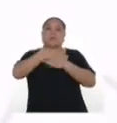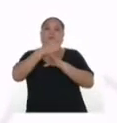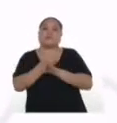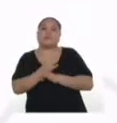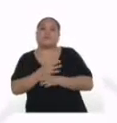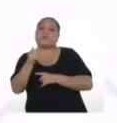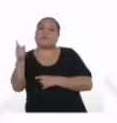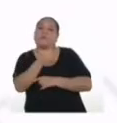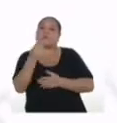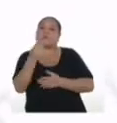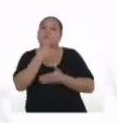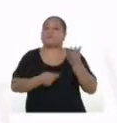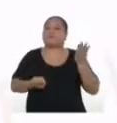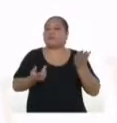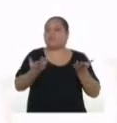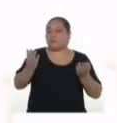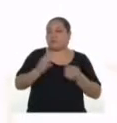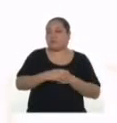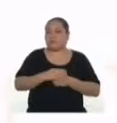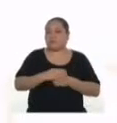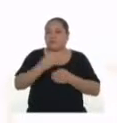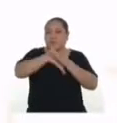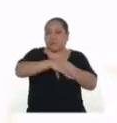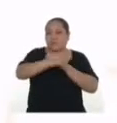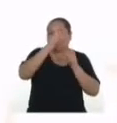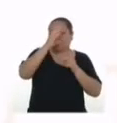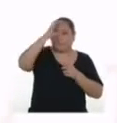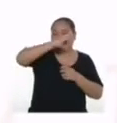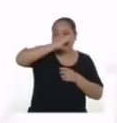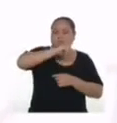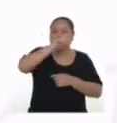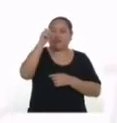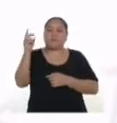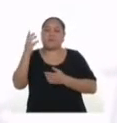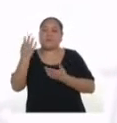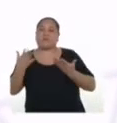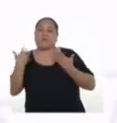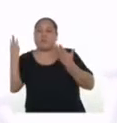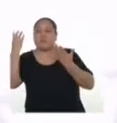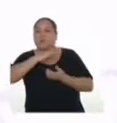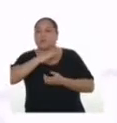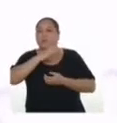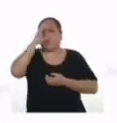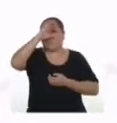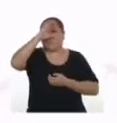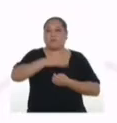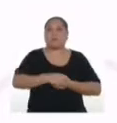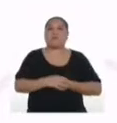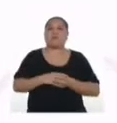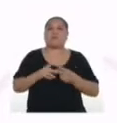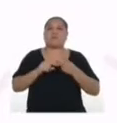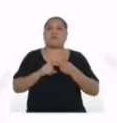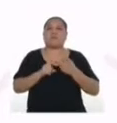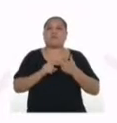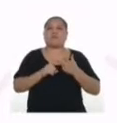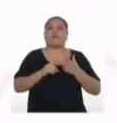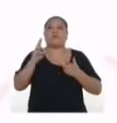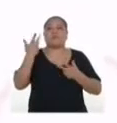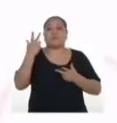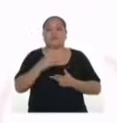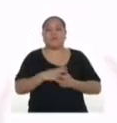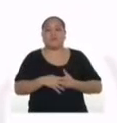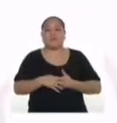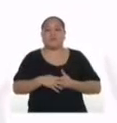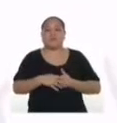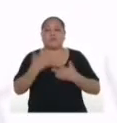determinantes espaciales que inciden sobre las capacidades y oportunidades de las personas. El tercer subtema trata sobre los factores